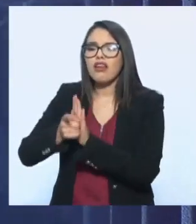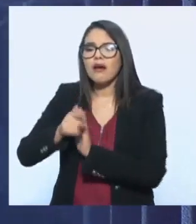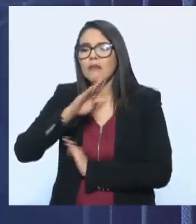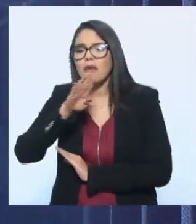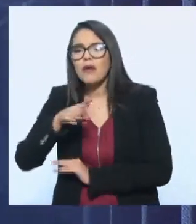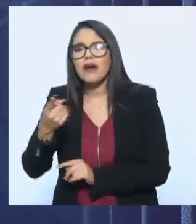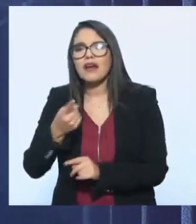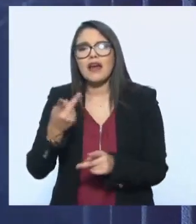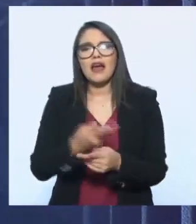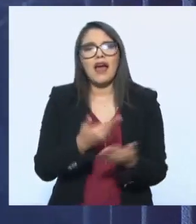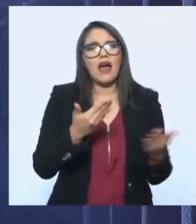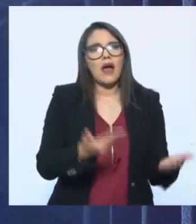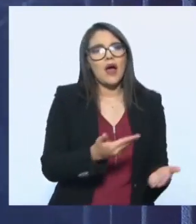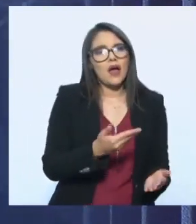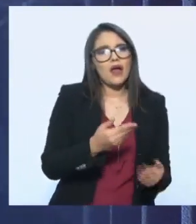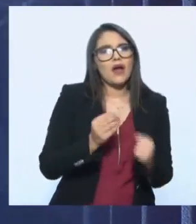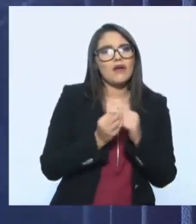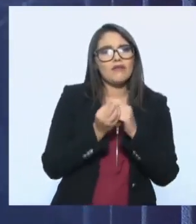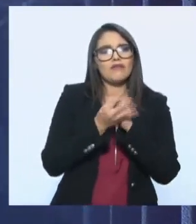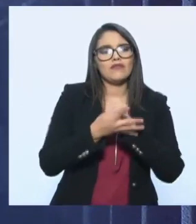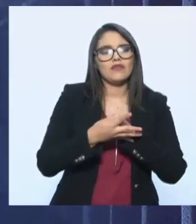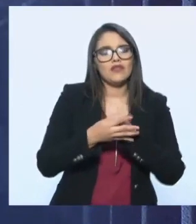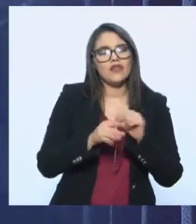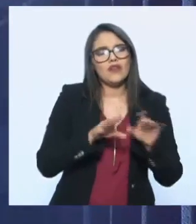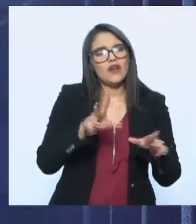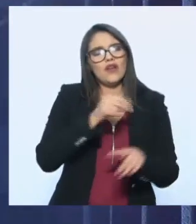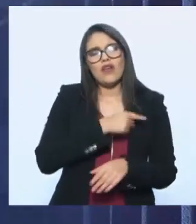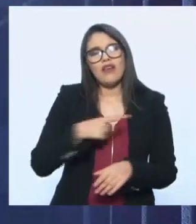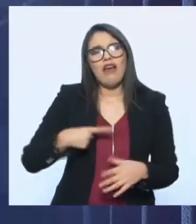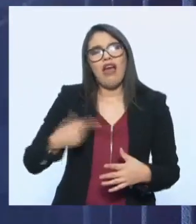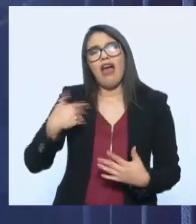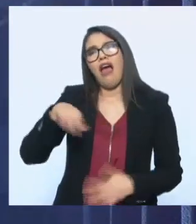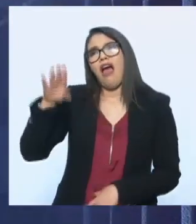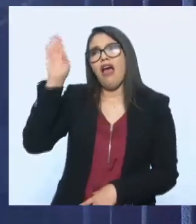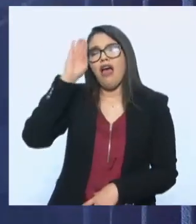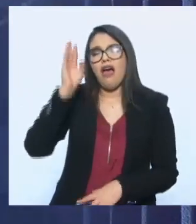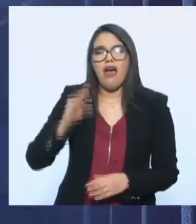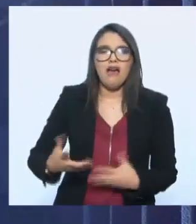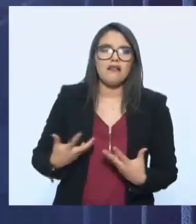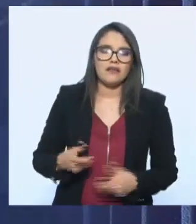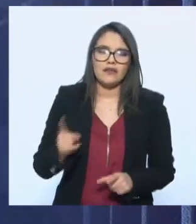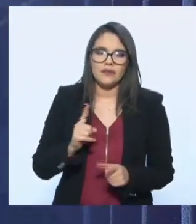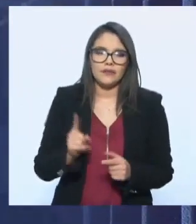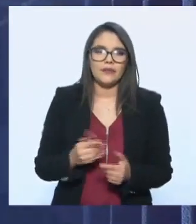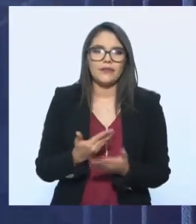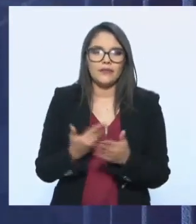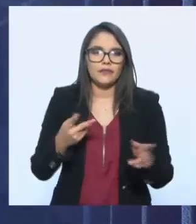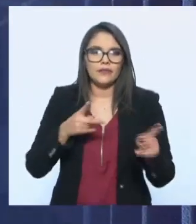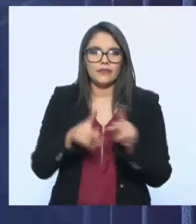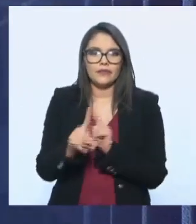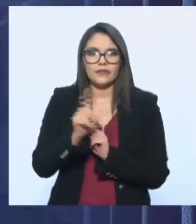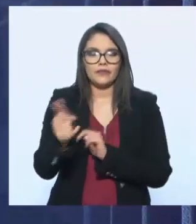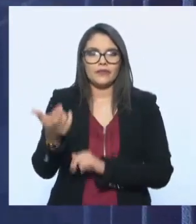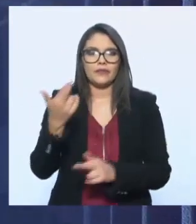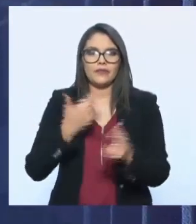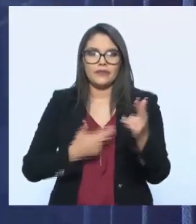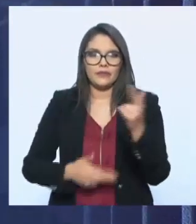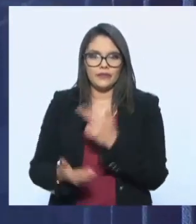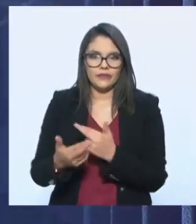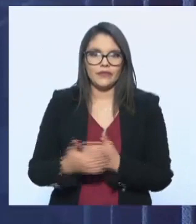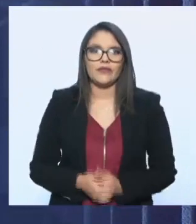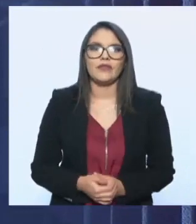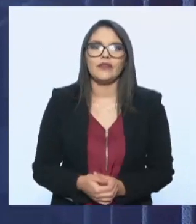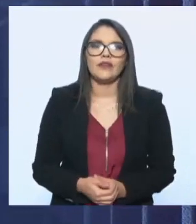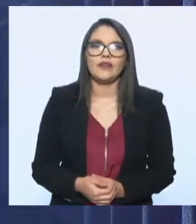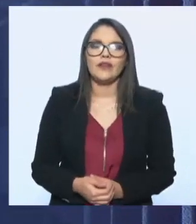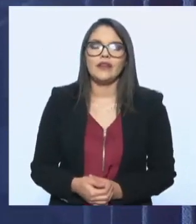que estamos viviendo. Así que pues no hay que exagerar con los datos relacionados con el coronavirus. Vamos a hacer la pausa y ya nos vamos. Después de